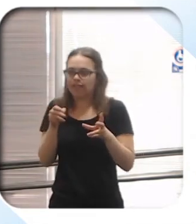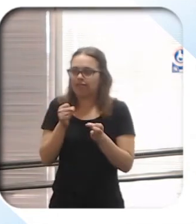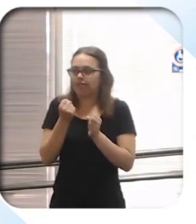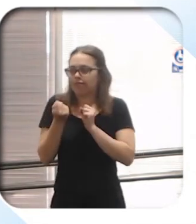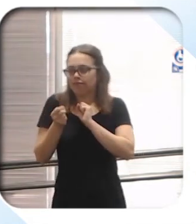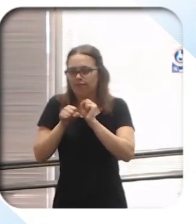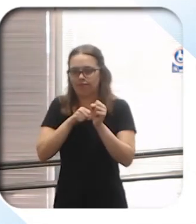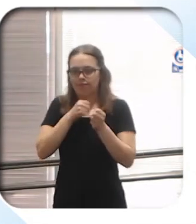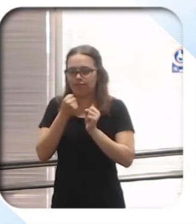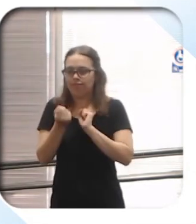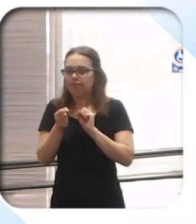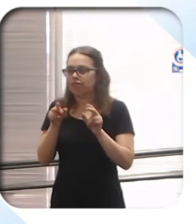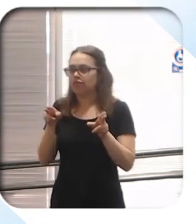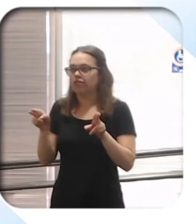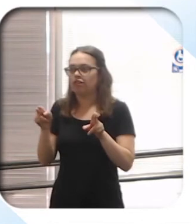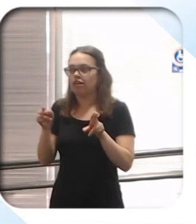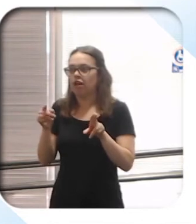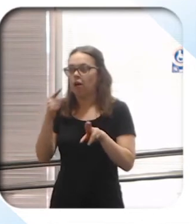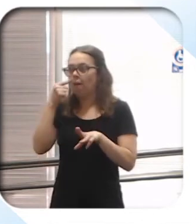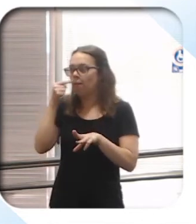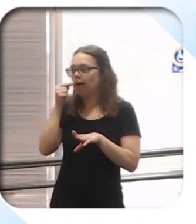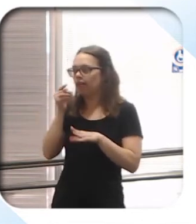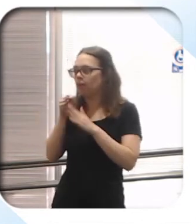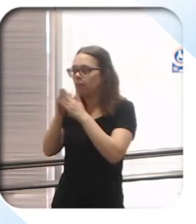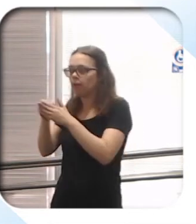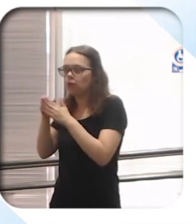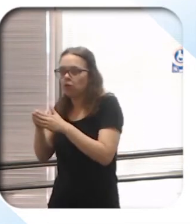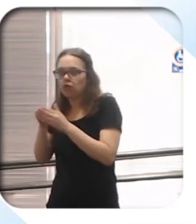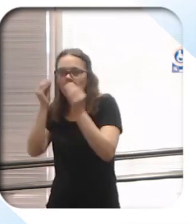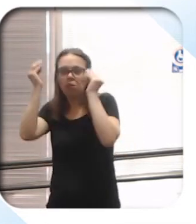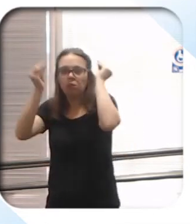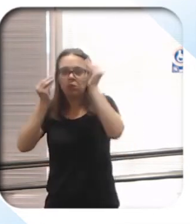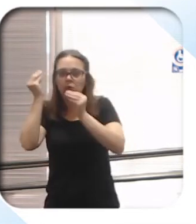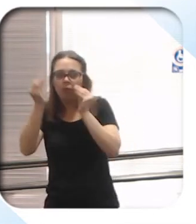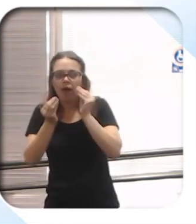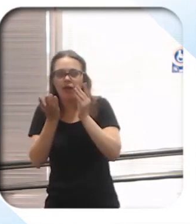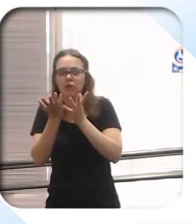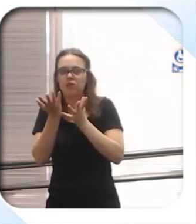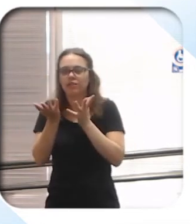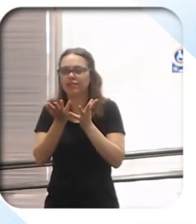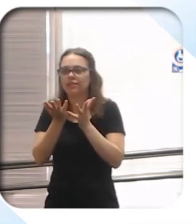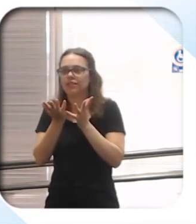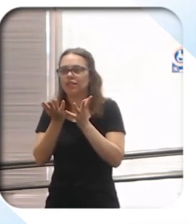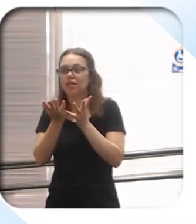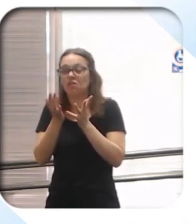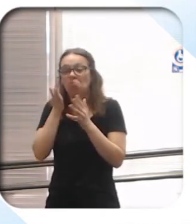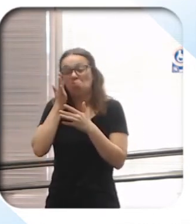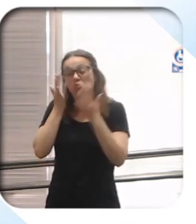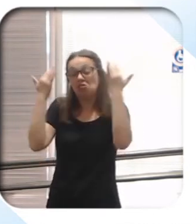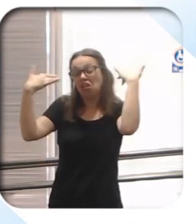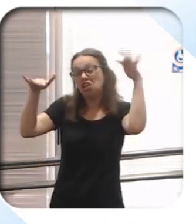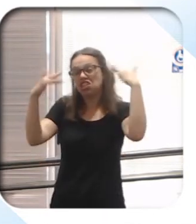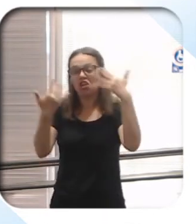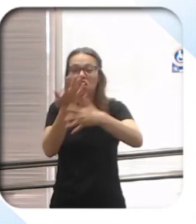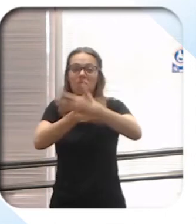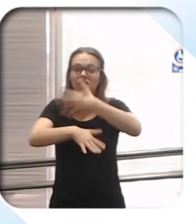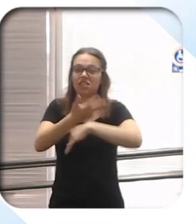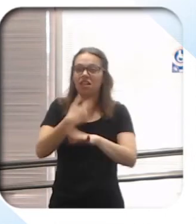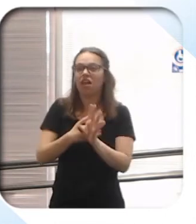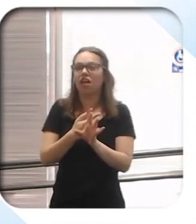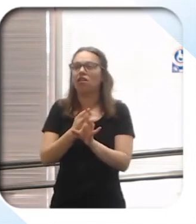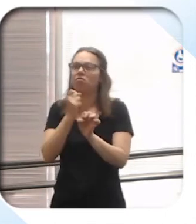de mucha inquietud. Los padres consultan, están preocupados. Los jóvenes con discapacidad